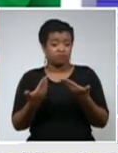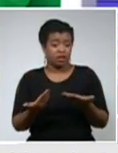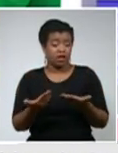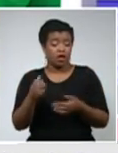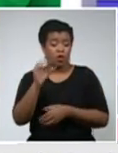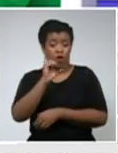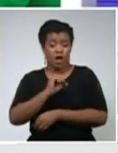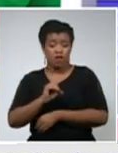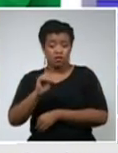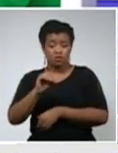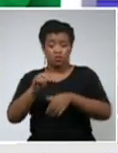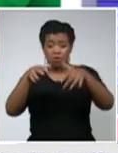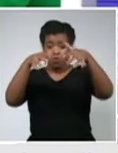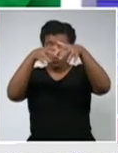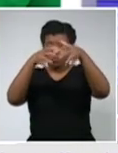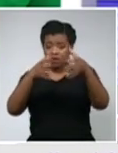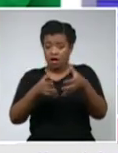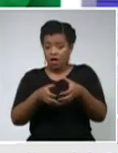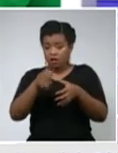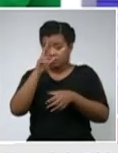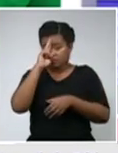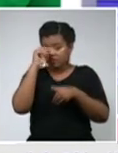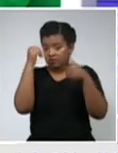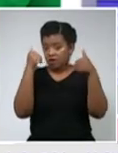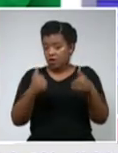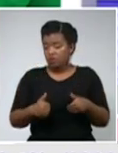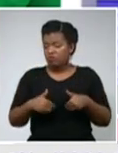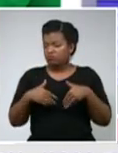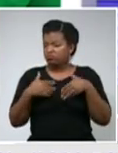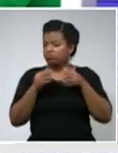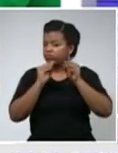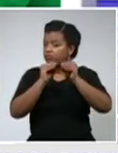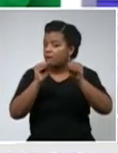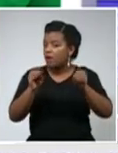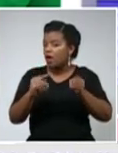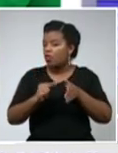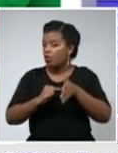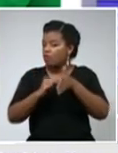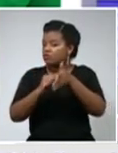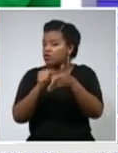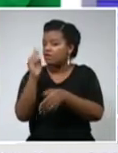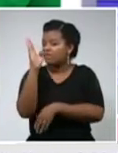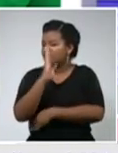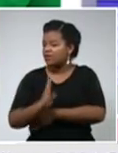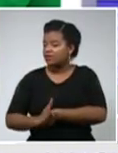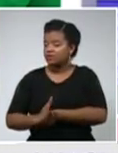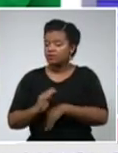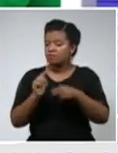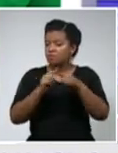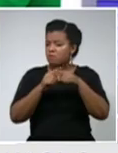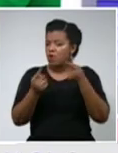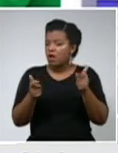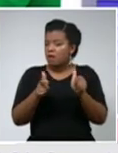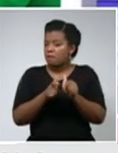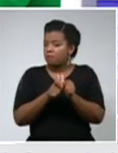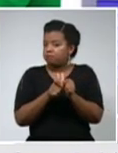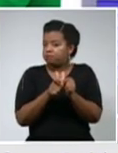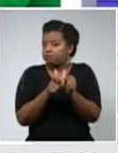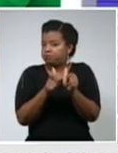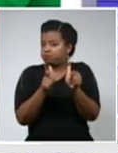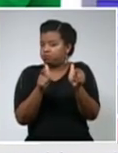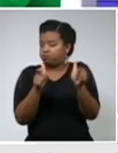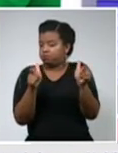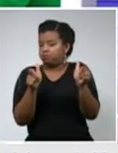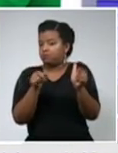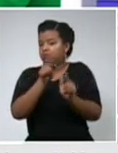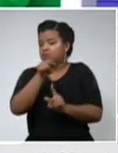Salud haciendo un llamado a Brasil por el incremento que está teniendo en